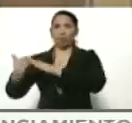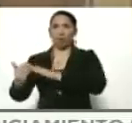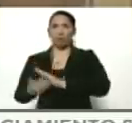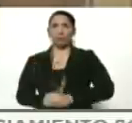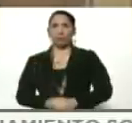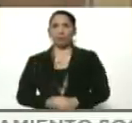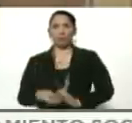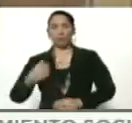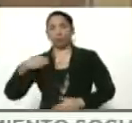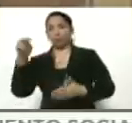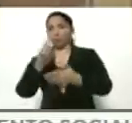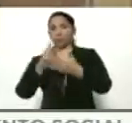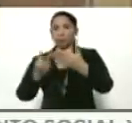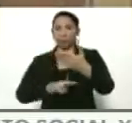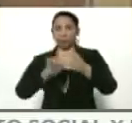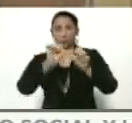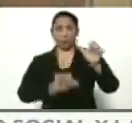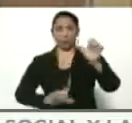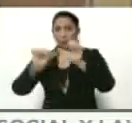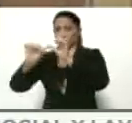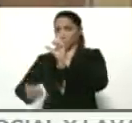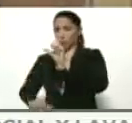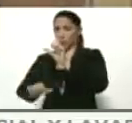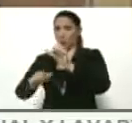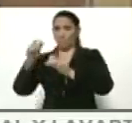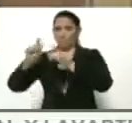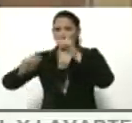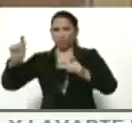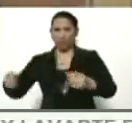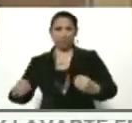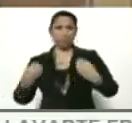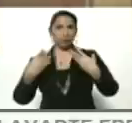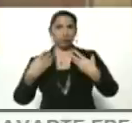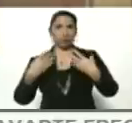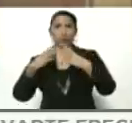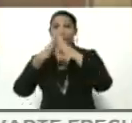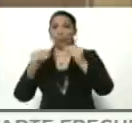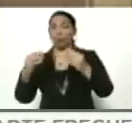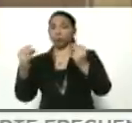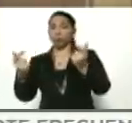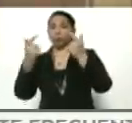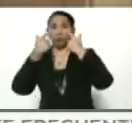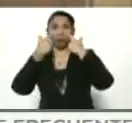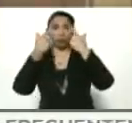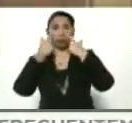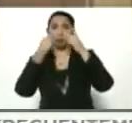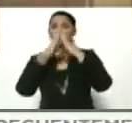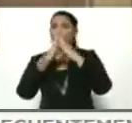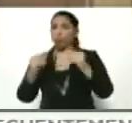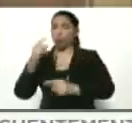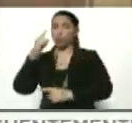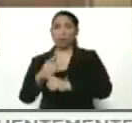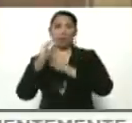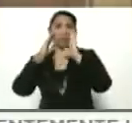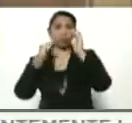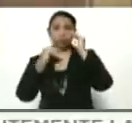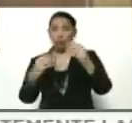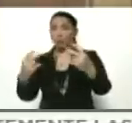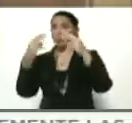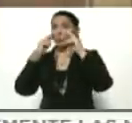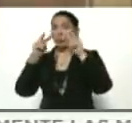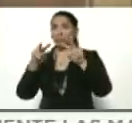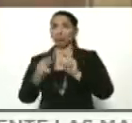voy a leer los detalles de estos casos para que todos estemos alertas, todos estemos atentos